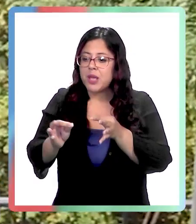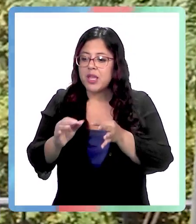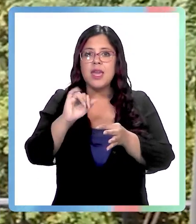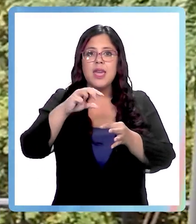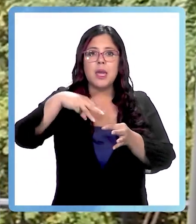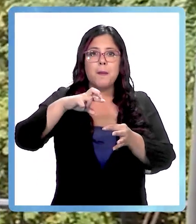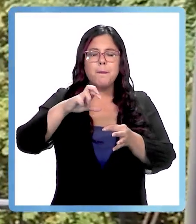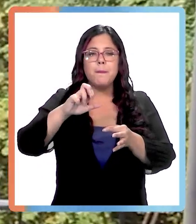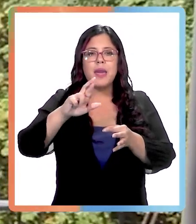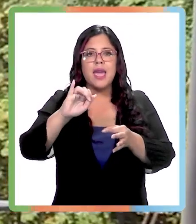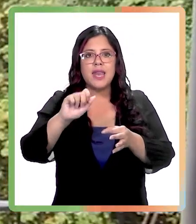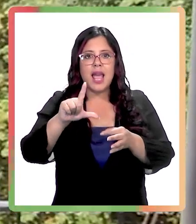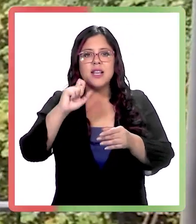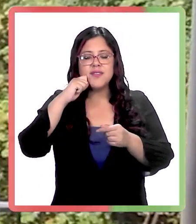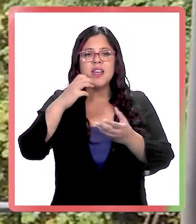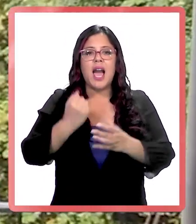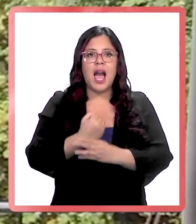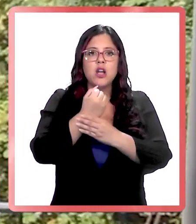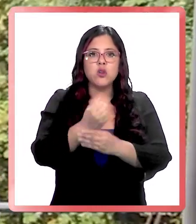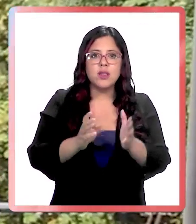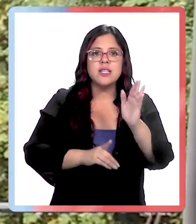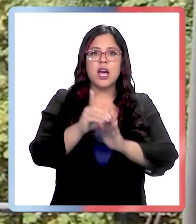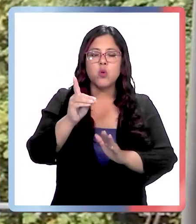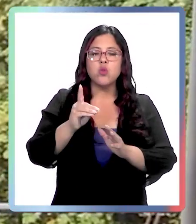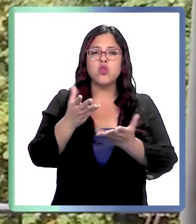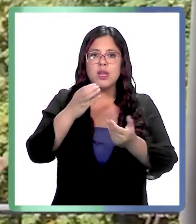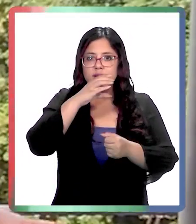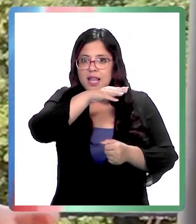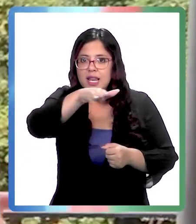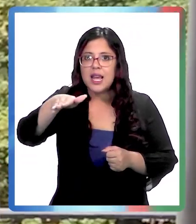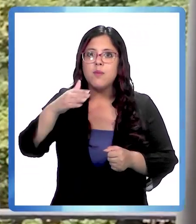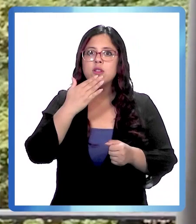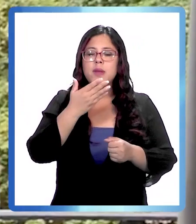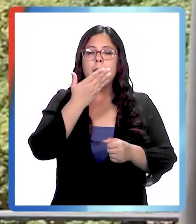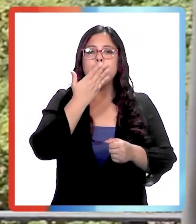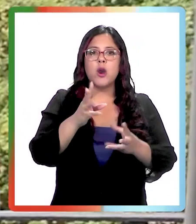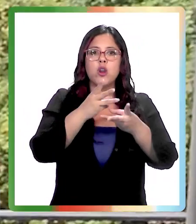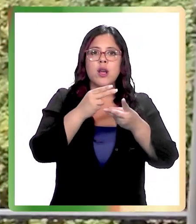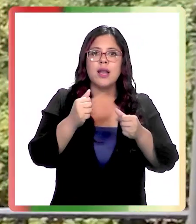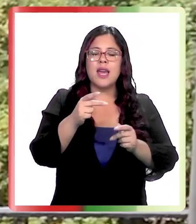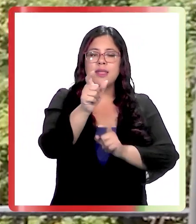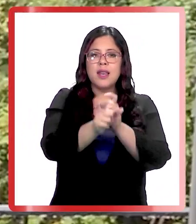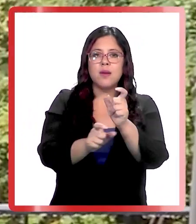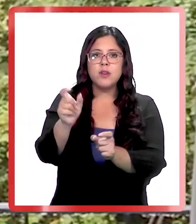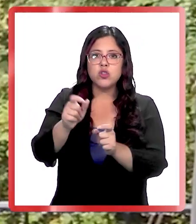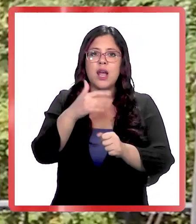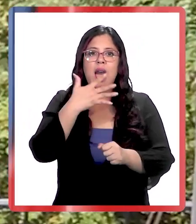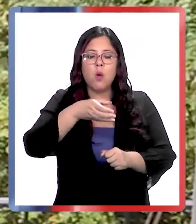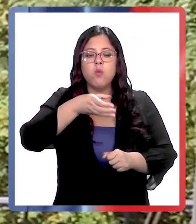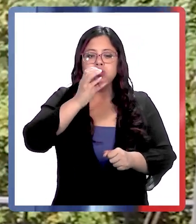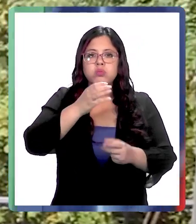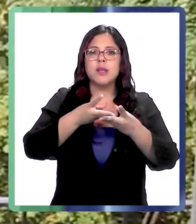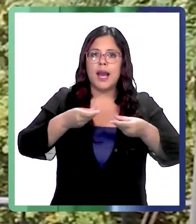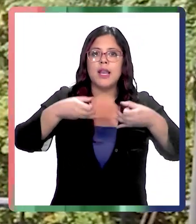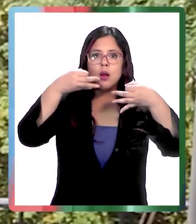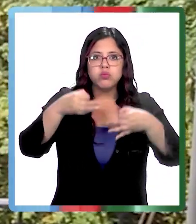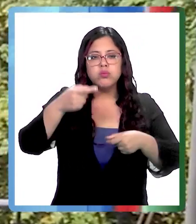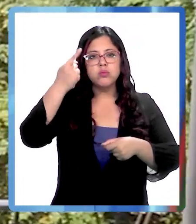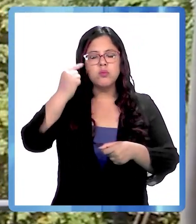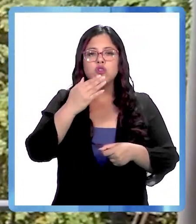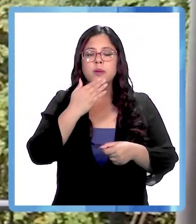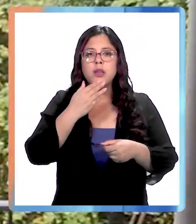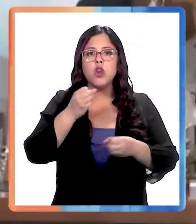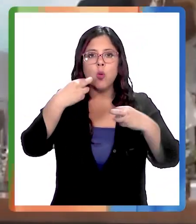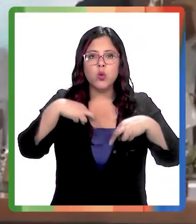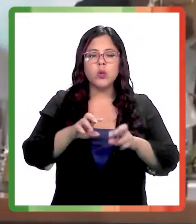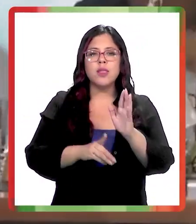gigantesca que viene a contribuir al desarrollo de nuestro mundo rural. Por un lado, mejorando la calidad de vida de los vecinos con agua potable, corriente y de calidad, pero también con una